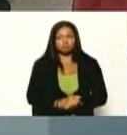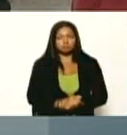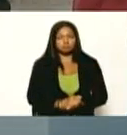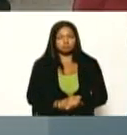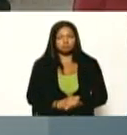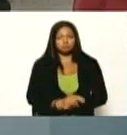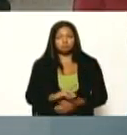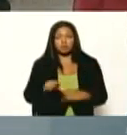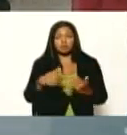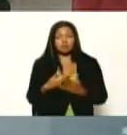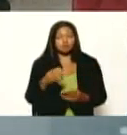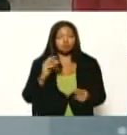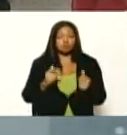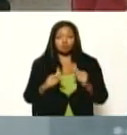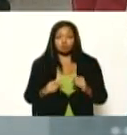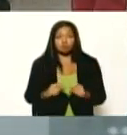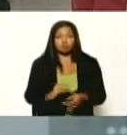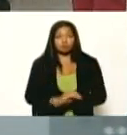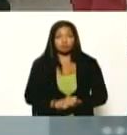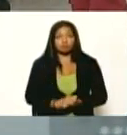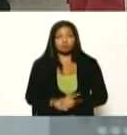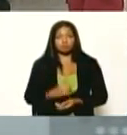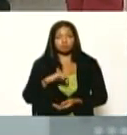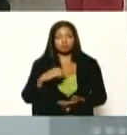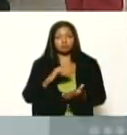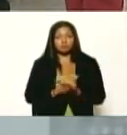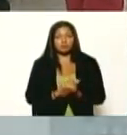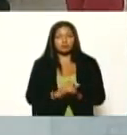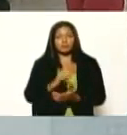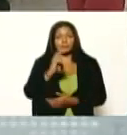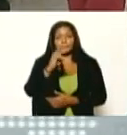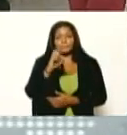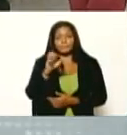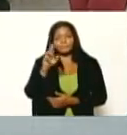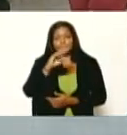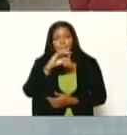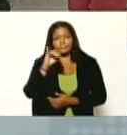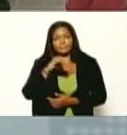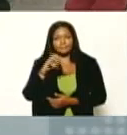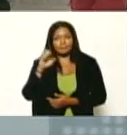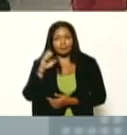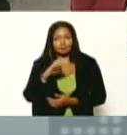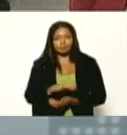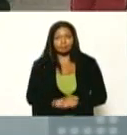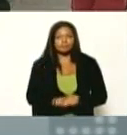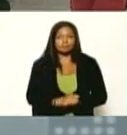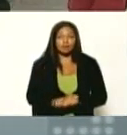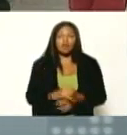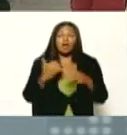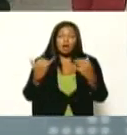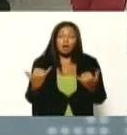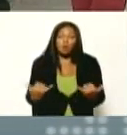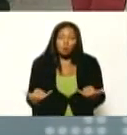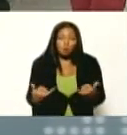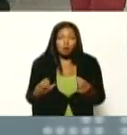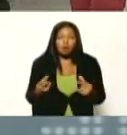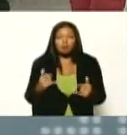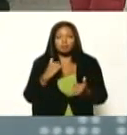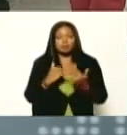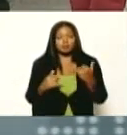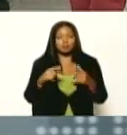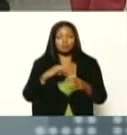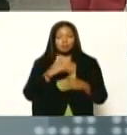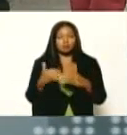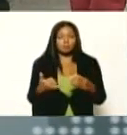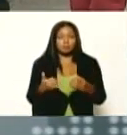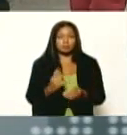cayendo y corriendo, dice nuestro amigo Pérez Pirela, ¿verdad? Ahora mismo. Al terminar este